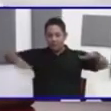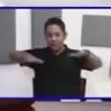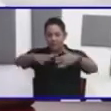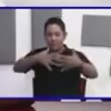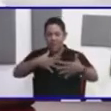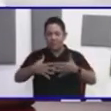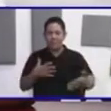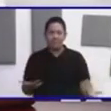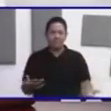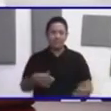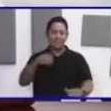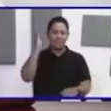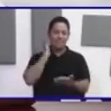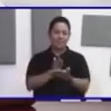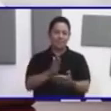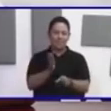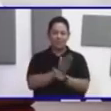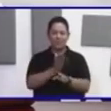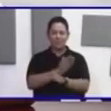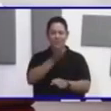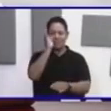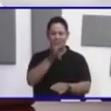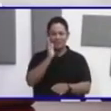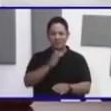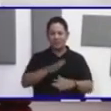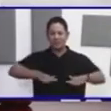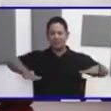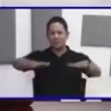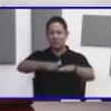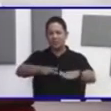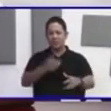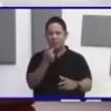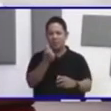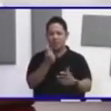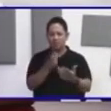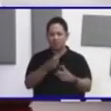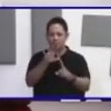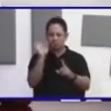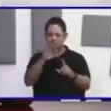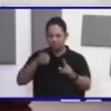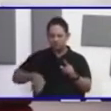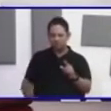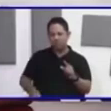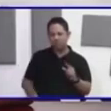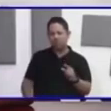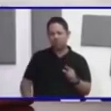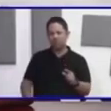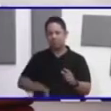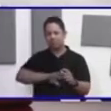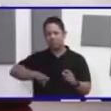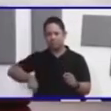que siempre va a estar puesto en la vitrina como si fuera un departamento en donde la corrupción es la que inició o la que existe solamente en el